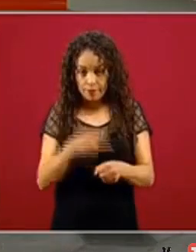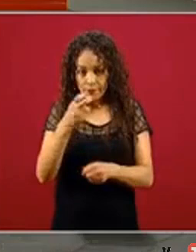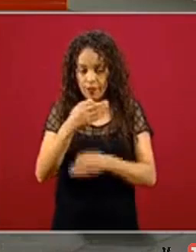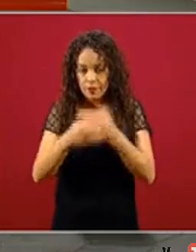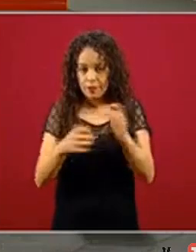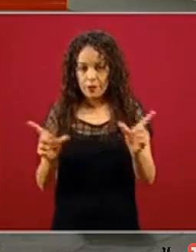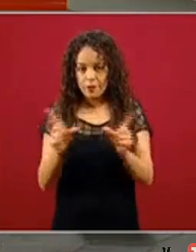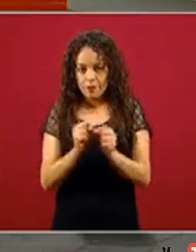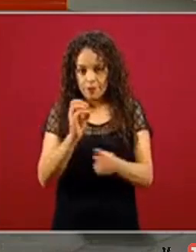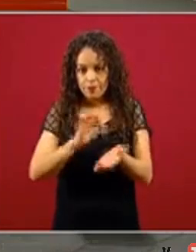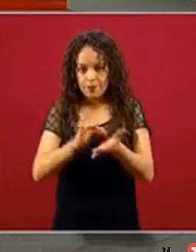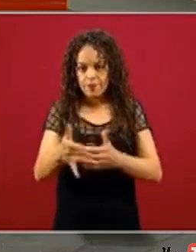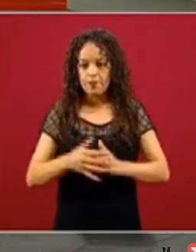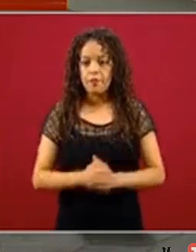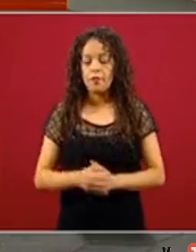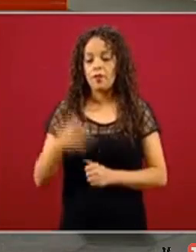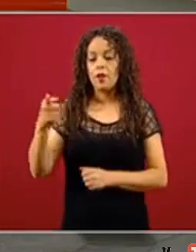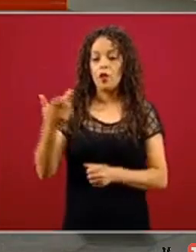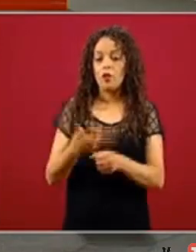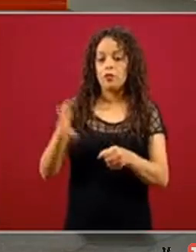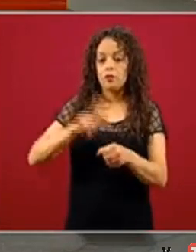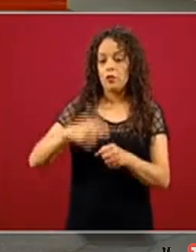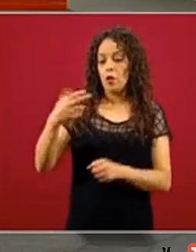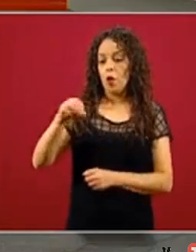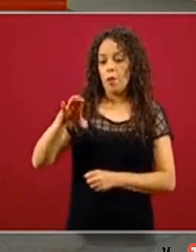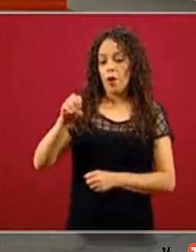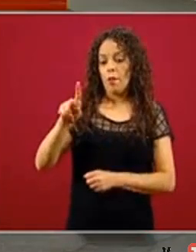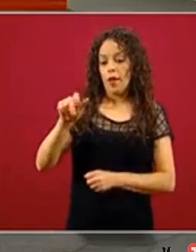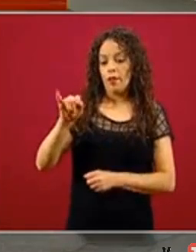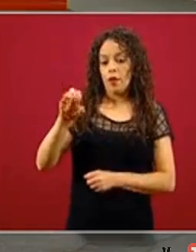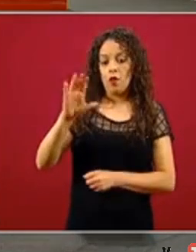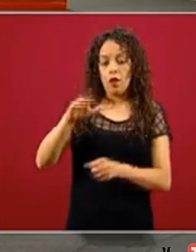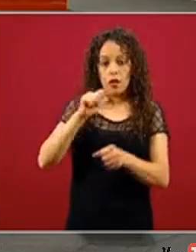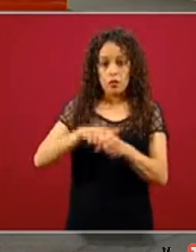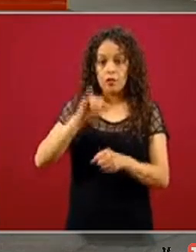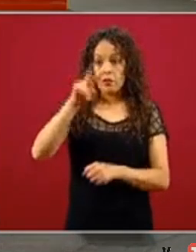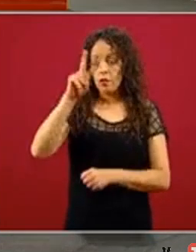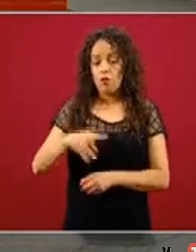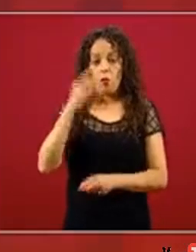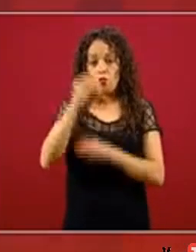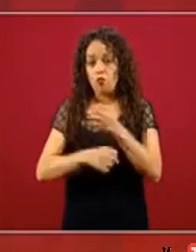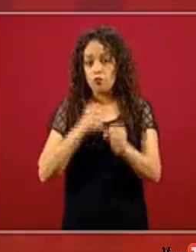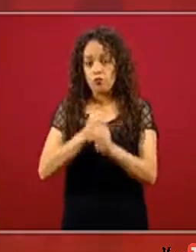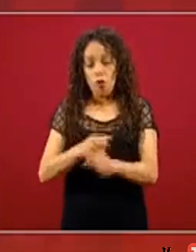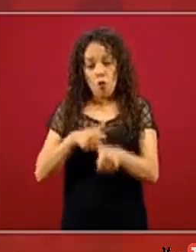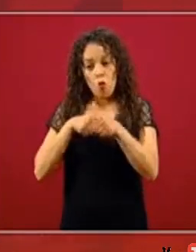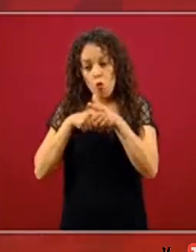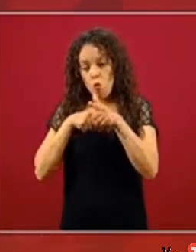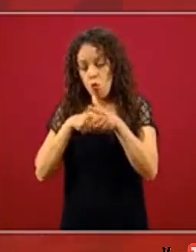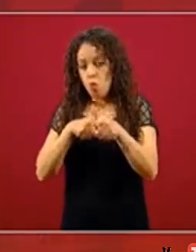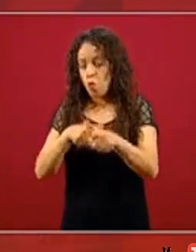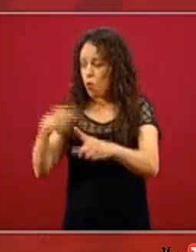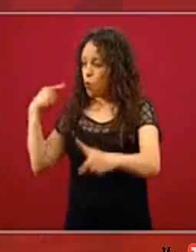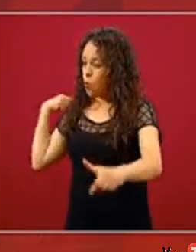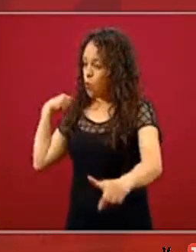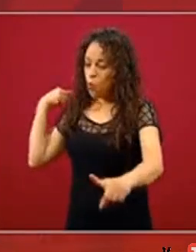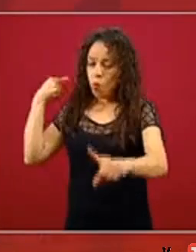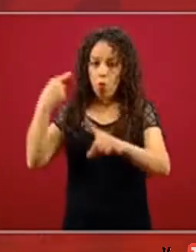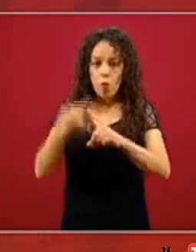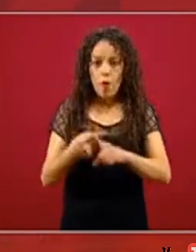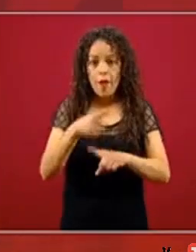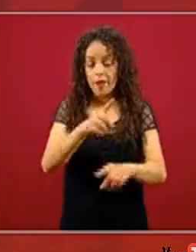Hospital Homeopático Nacional, efectivamente es un hospital que tiene ya varios años de existencia, décadas, y es parte de la Secretaría de